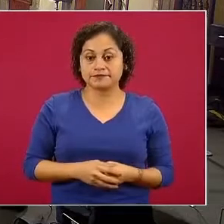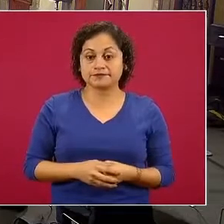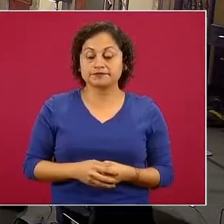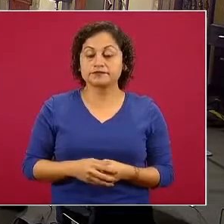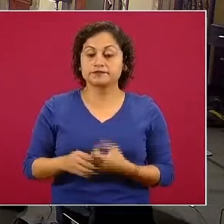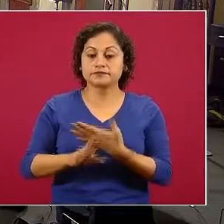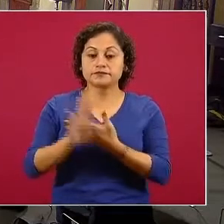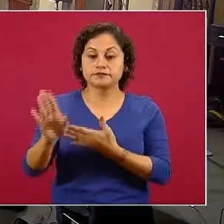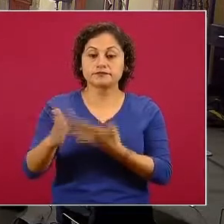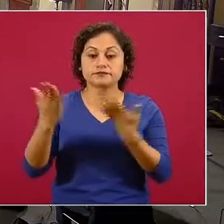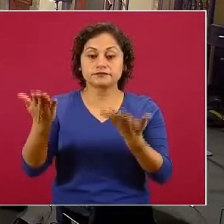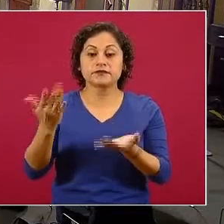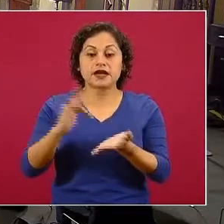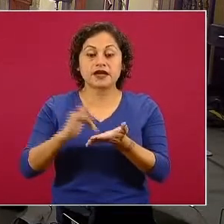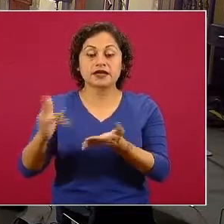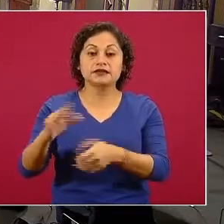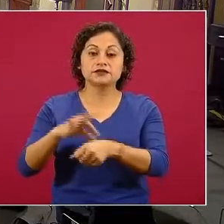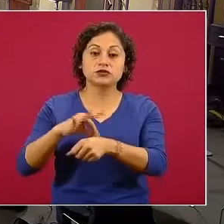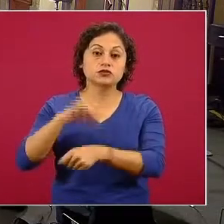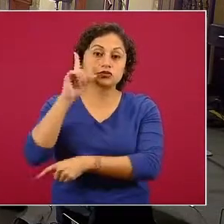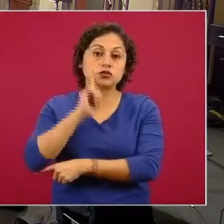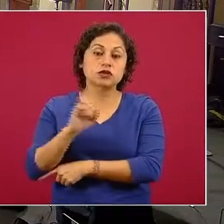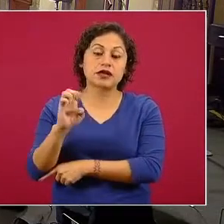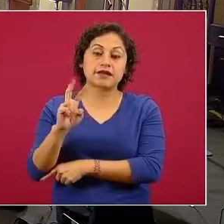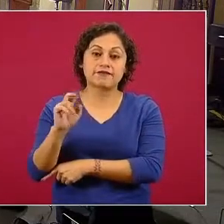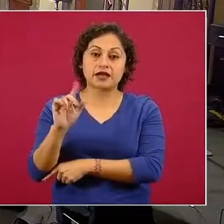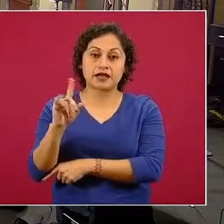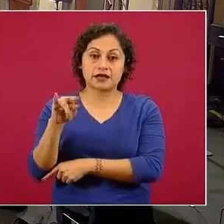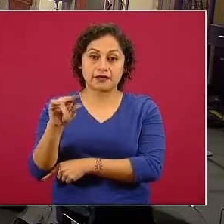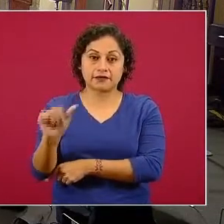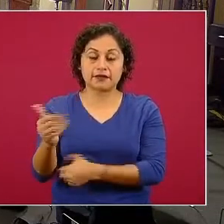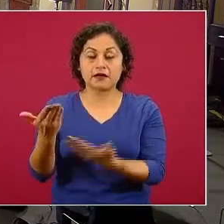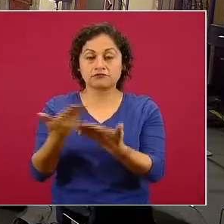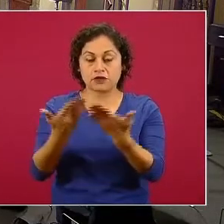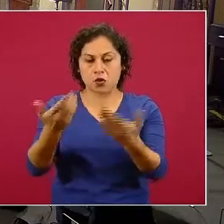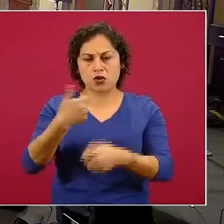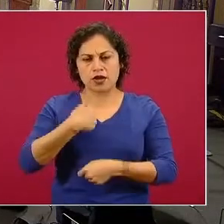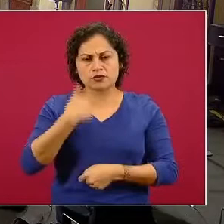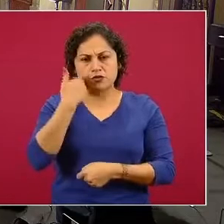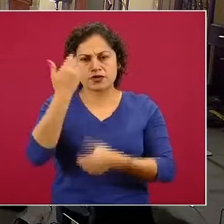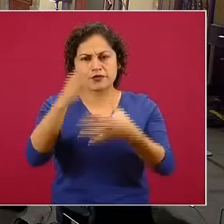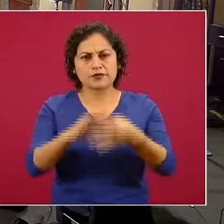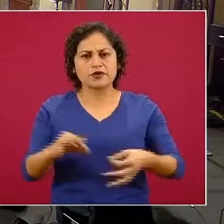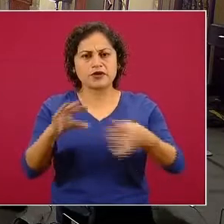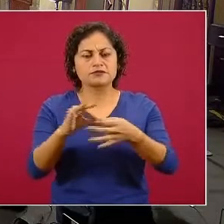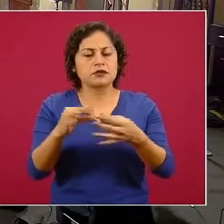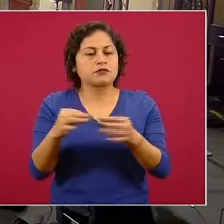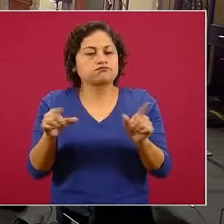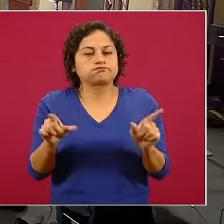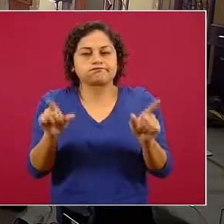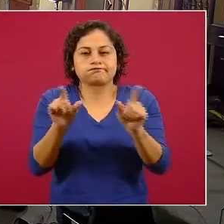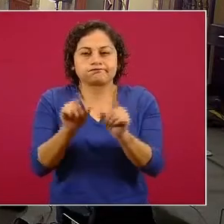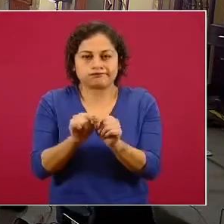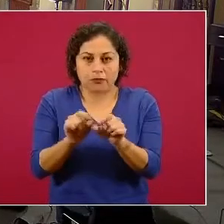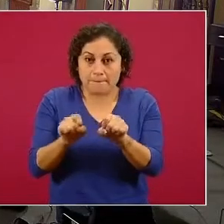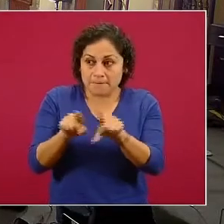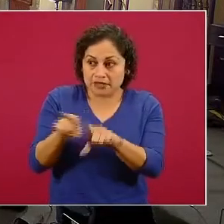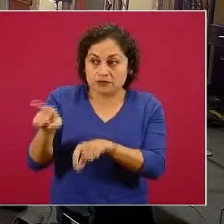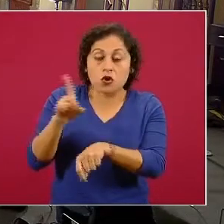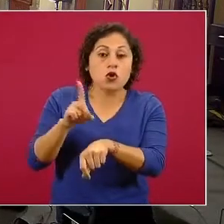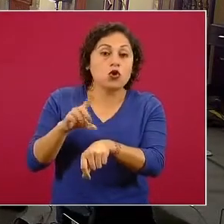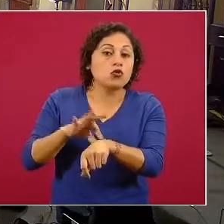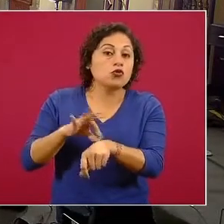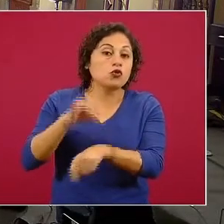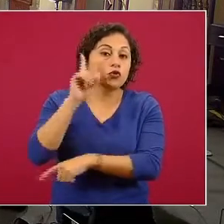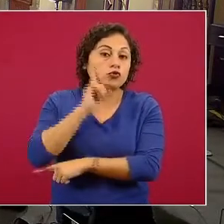Zavicki, doctora Evalinda, muchas gracias. Yo quiero platicarles un poquito de esto que mencionó precisamente la doctora